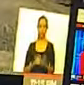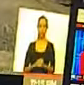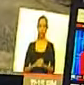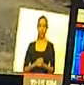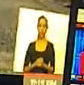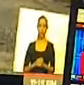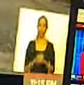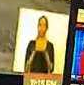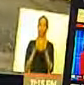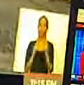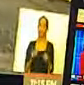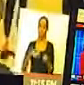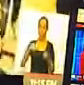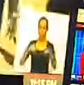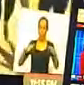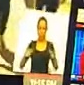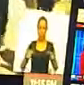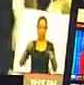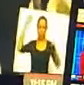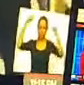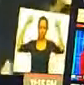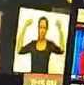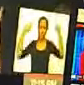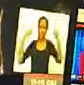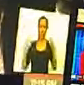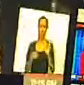todo el bacheo, la iluminación, demarcación.